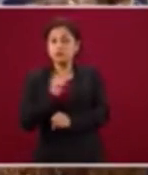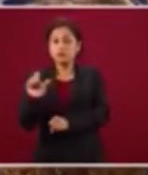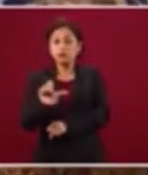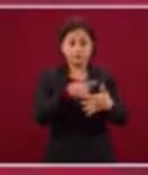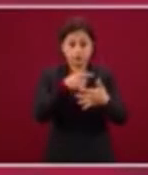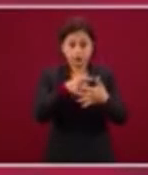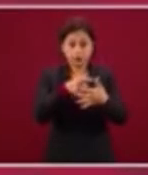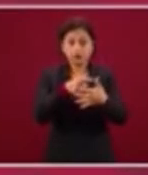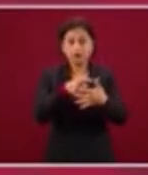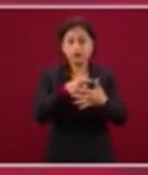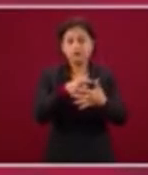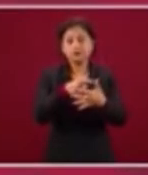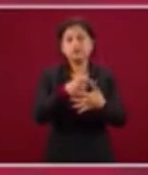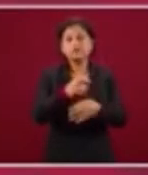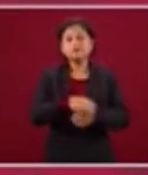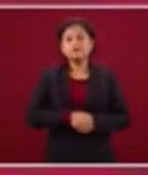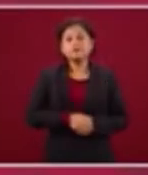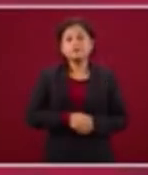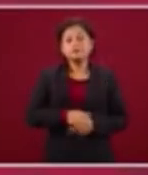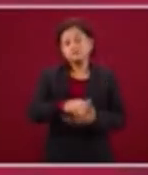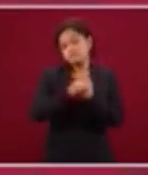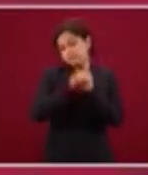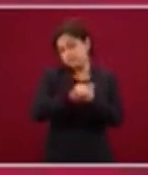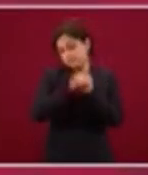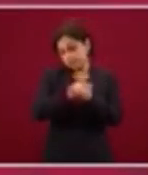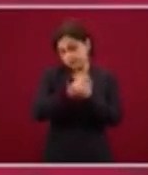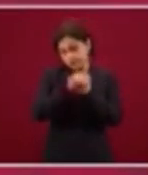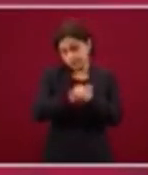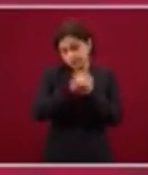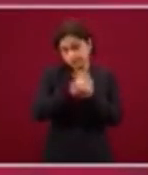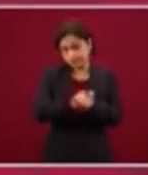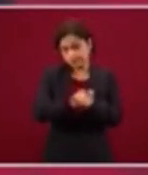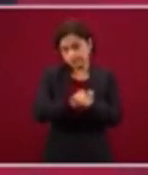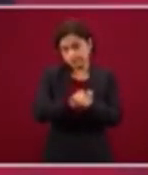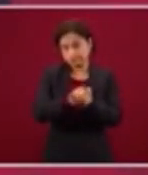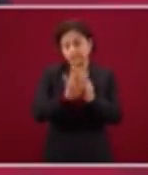estricto. La rifa. A ver,